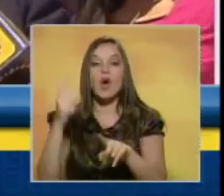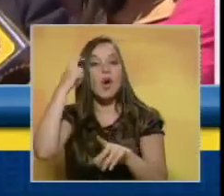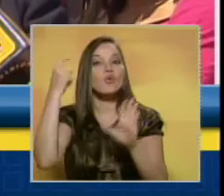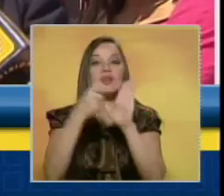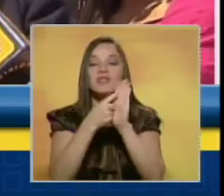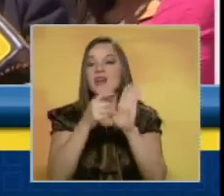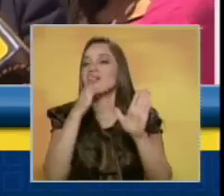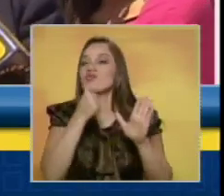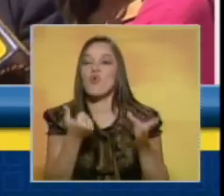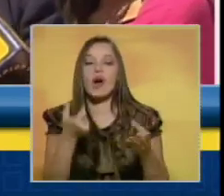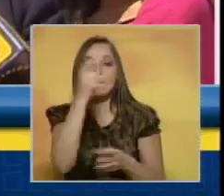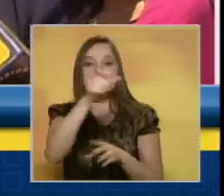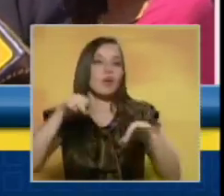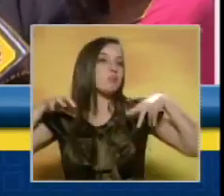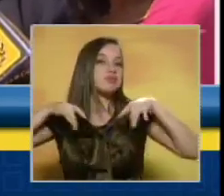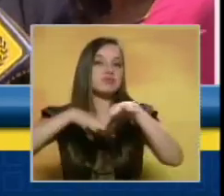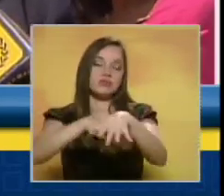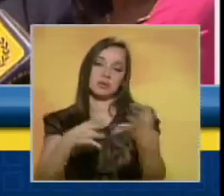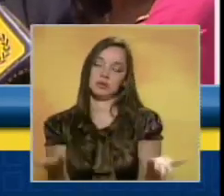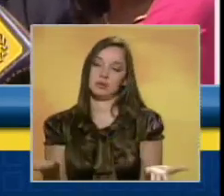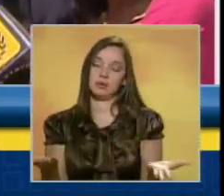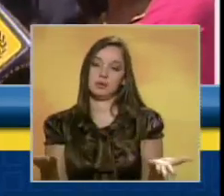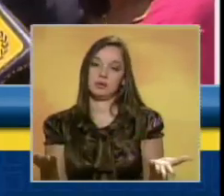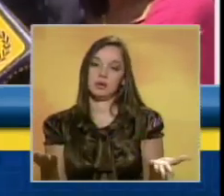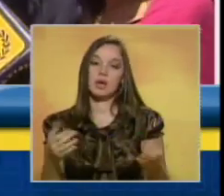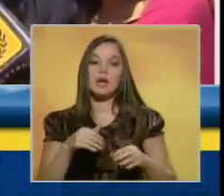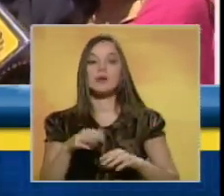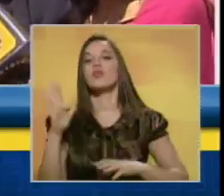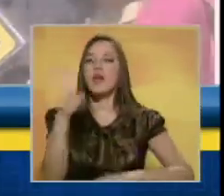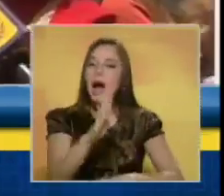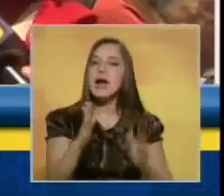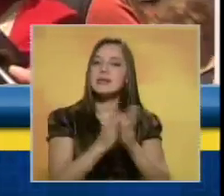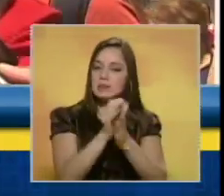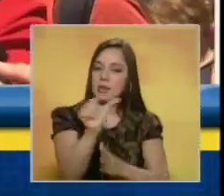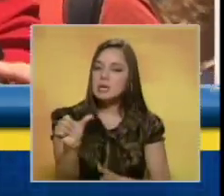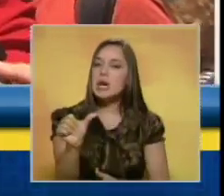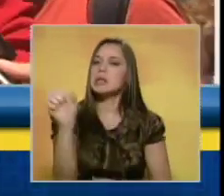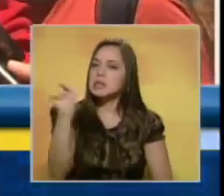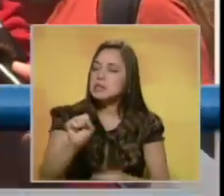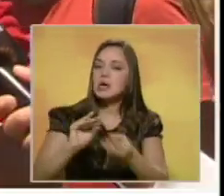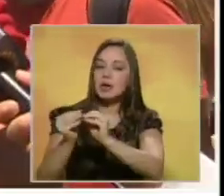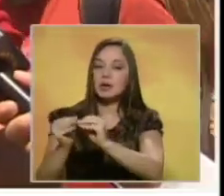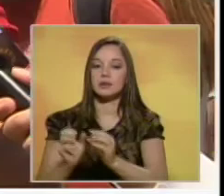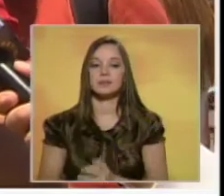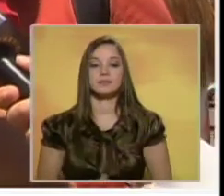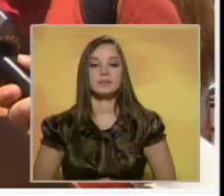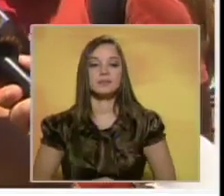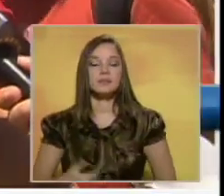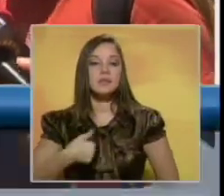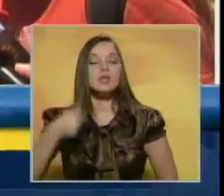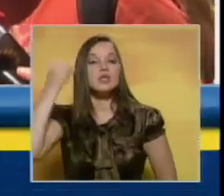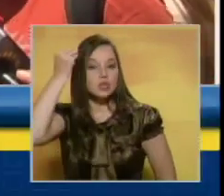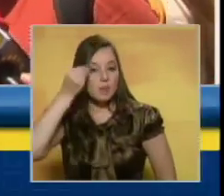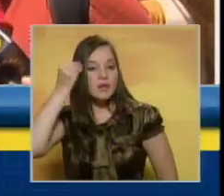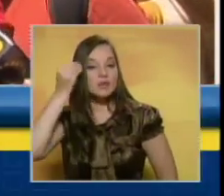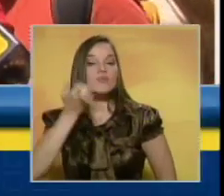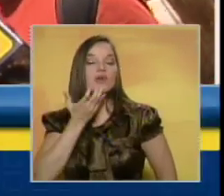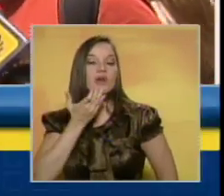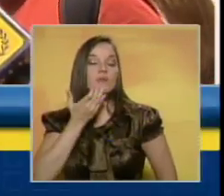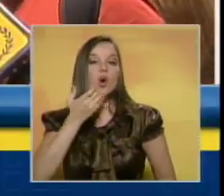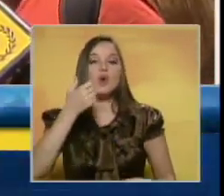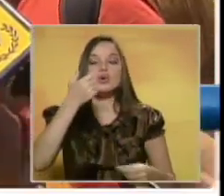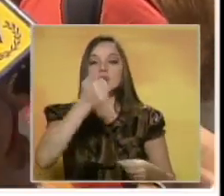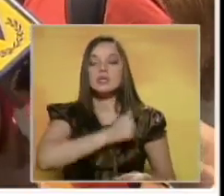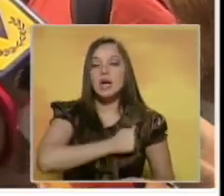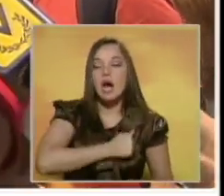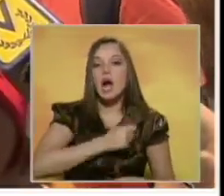en donde no haya tanto volumen, esperen que venga Semana Santa. Yo pienso que habilitaran, si está cerrado Chacao y Chacaíto,